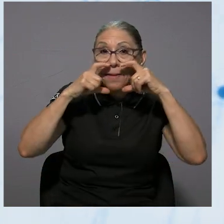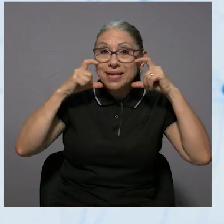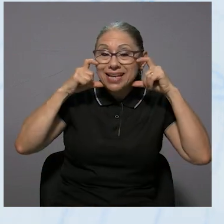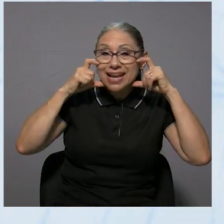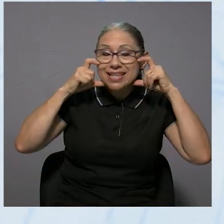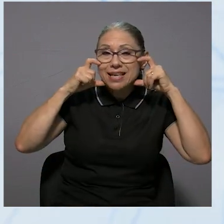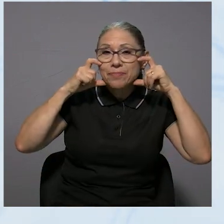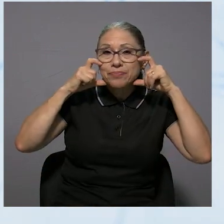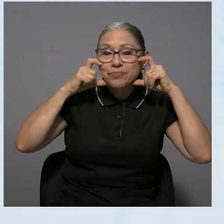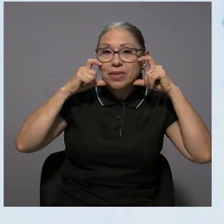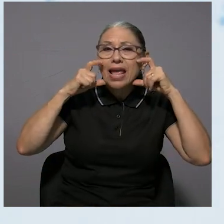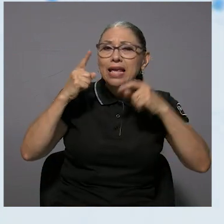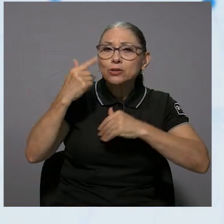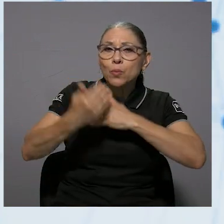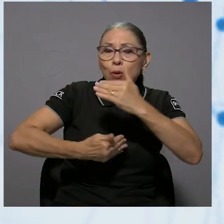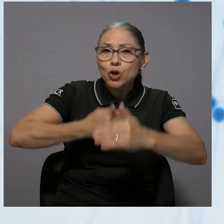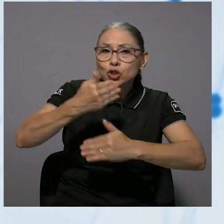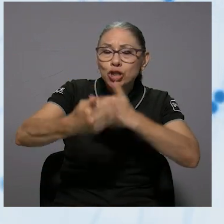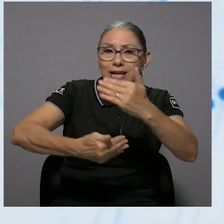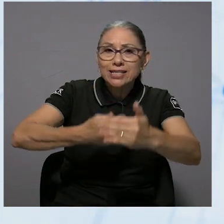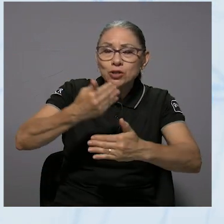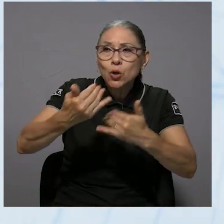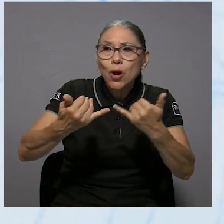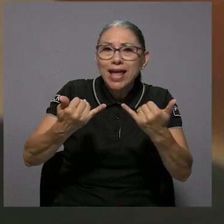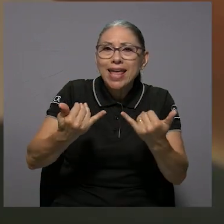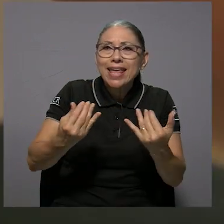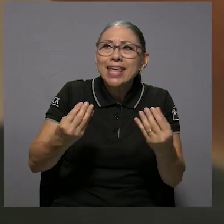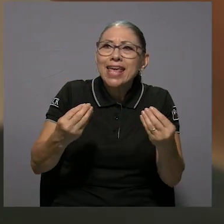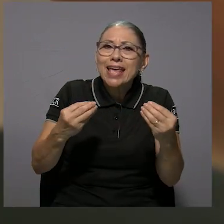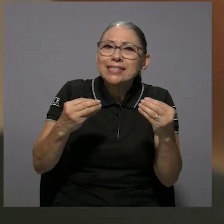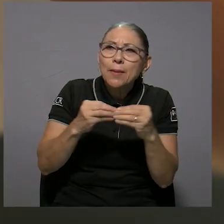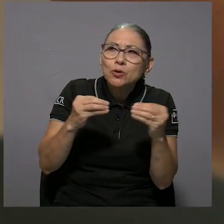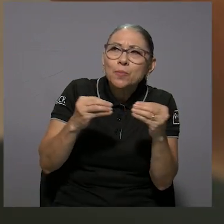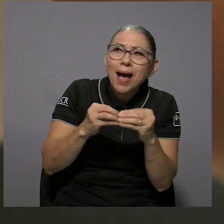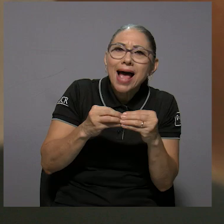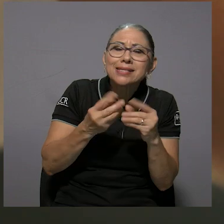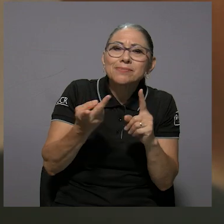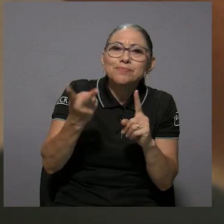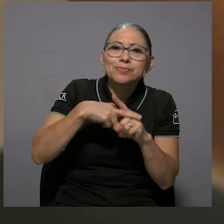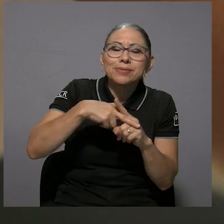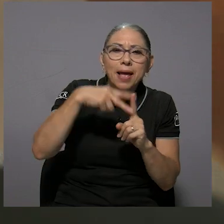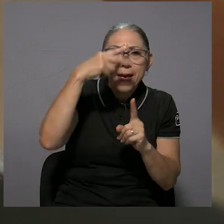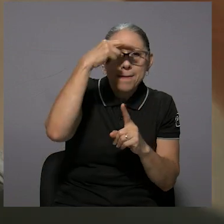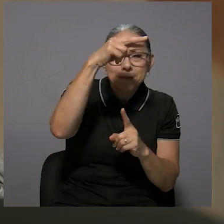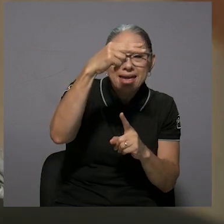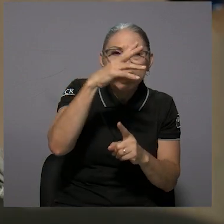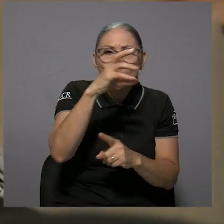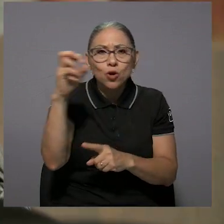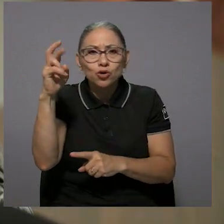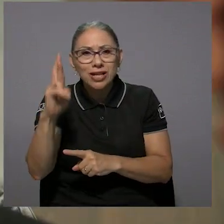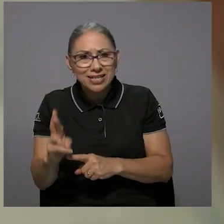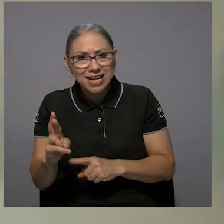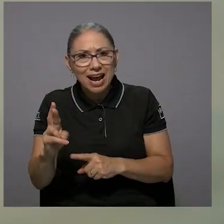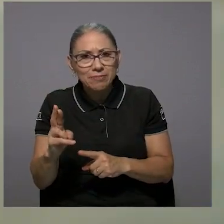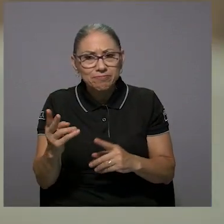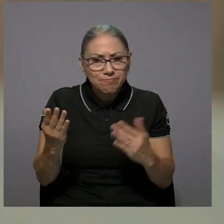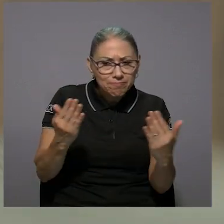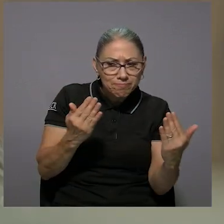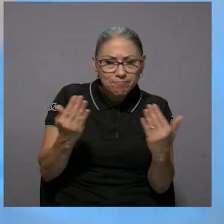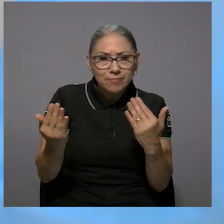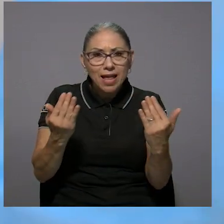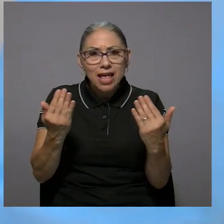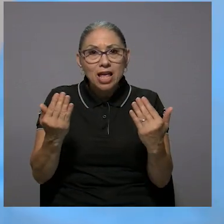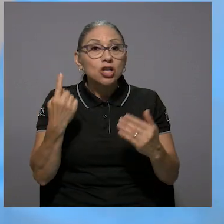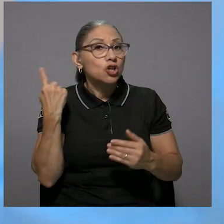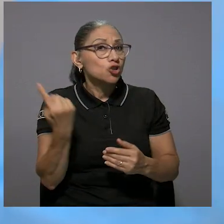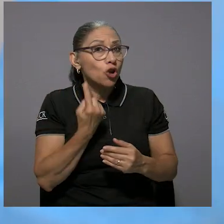de la mascarilla es un proceso que estamos llevando más entre México y Costa Rica, revisando no solamente la